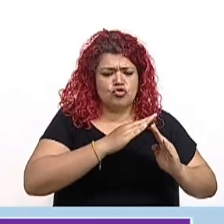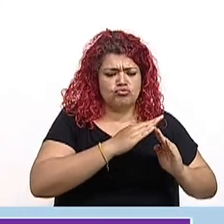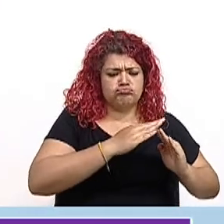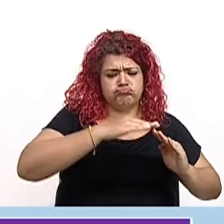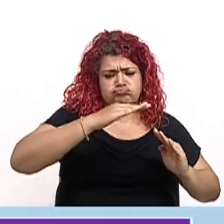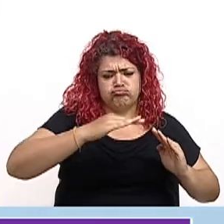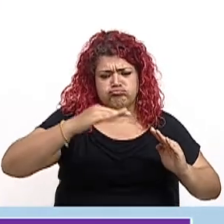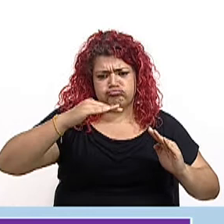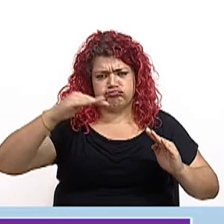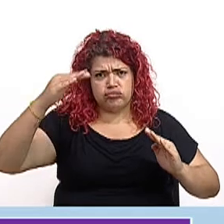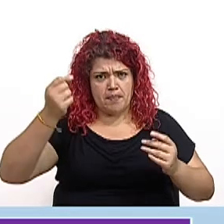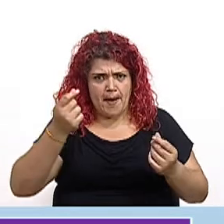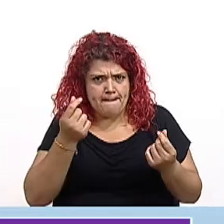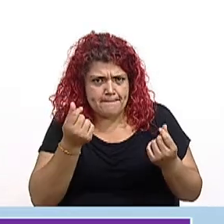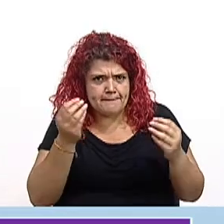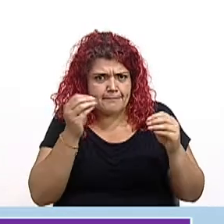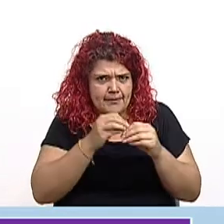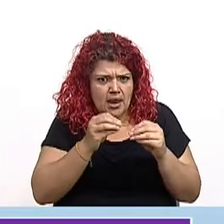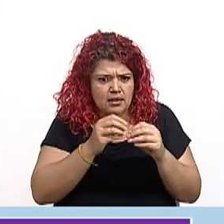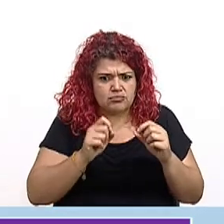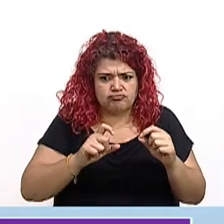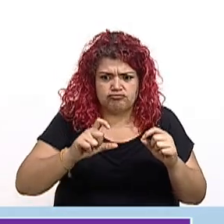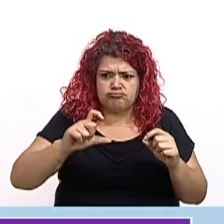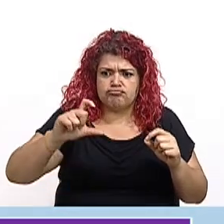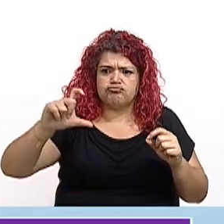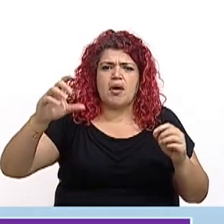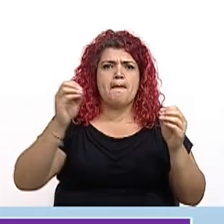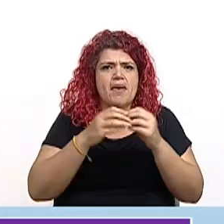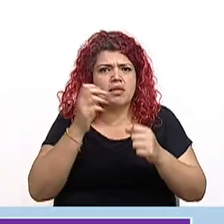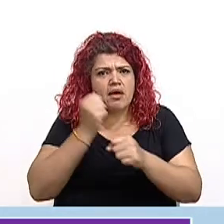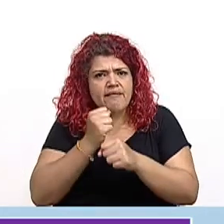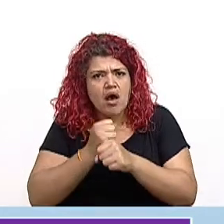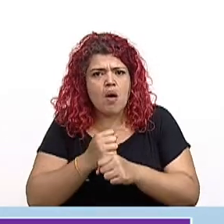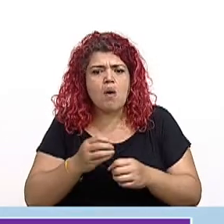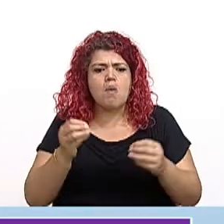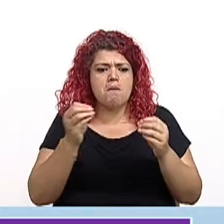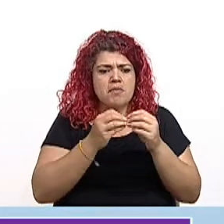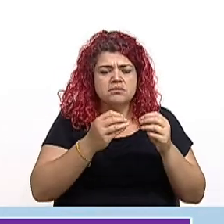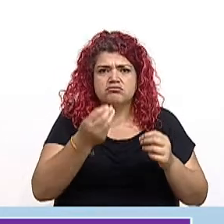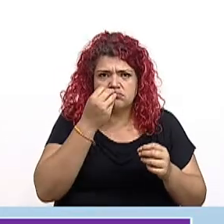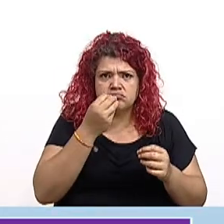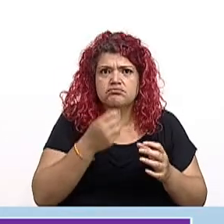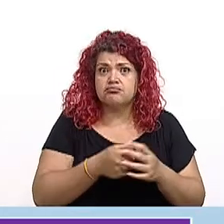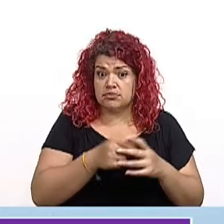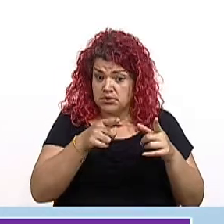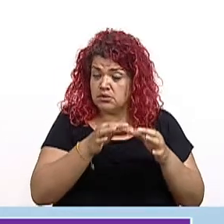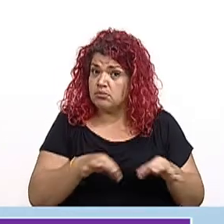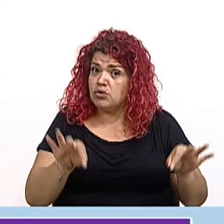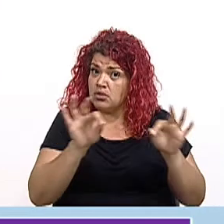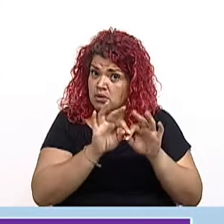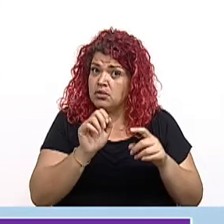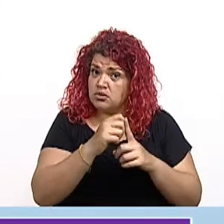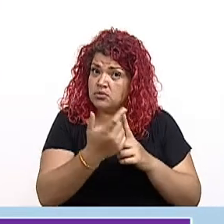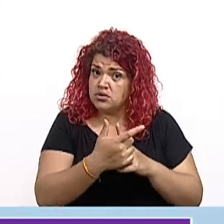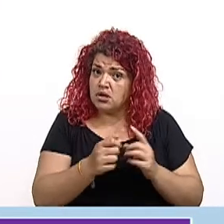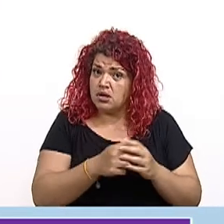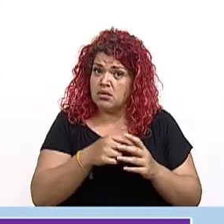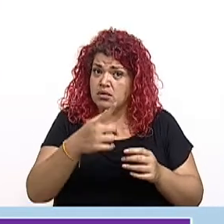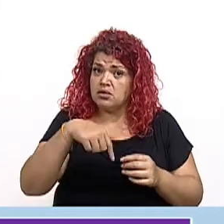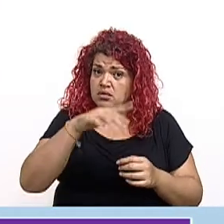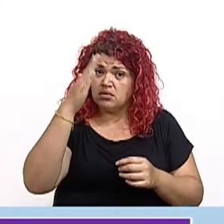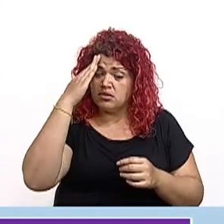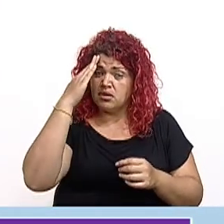sociedad que hayan fuentes de ingreso, que hayan fuentes de trabajo, que hayan fuentes de alimentación. Hay una importancia social. Se sabe que